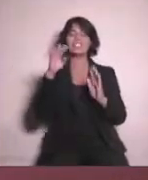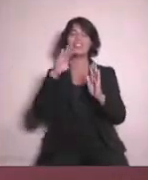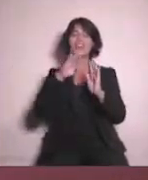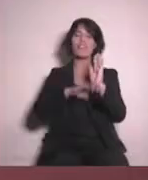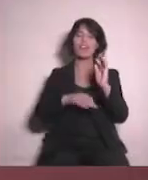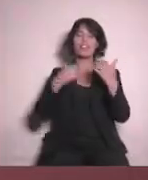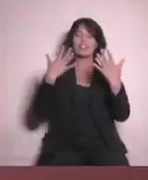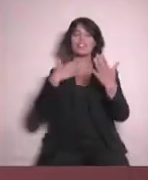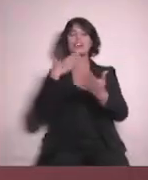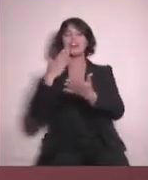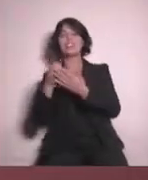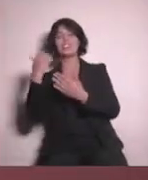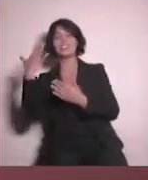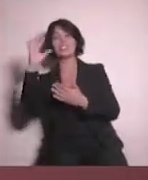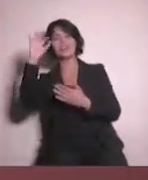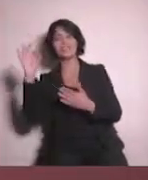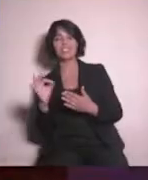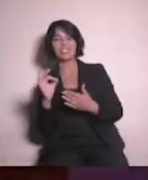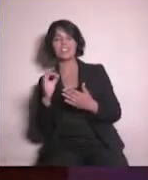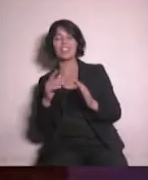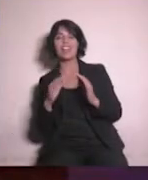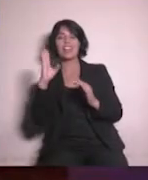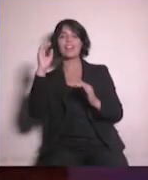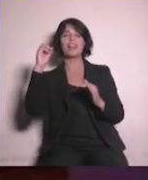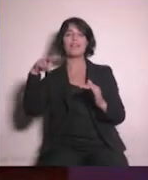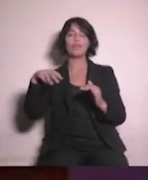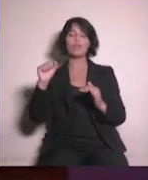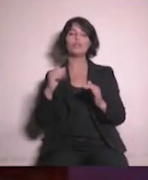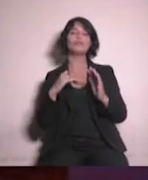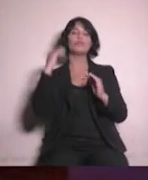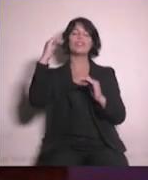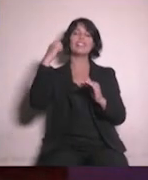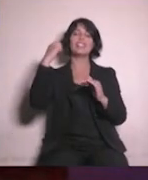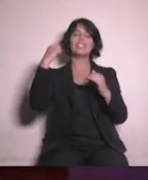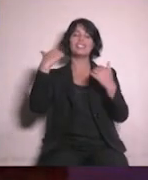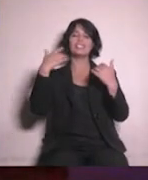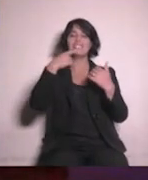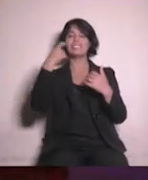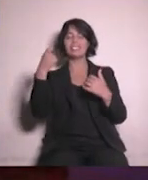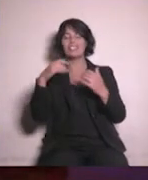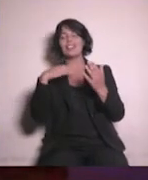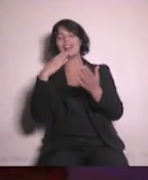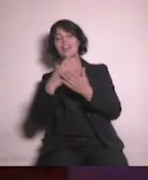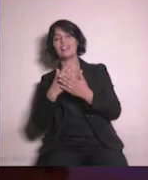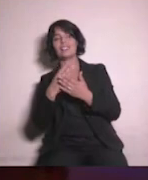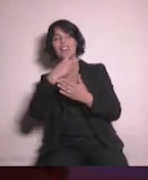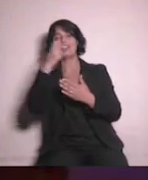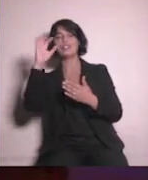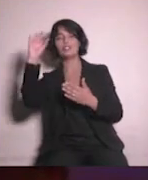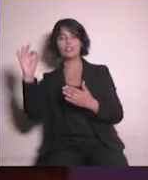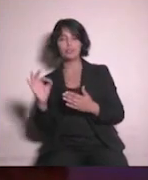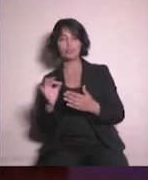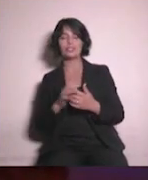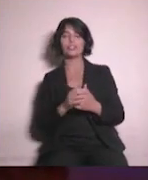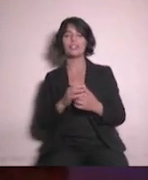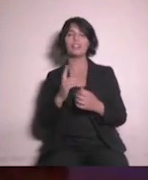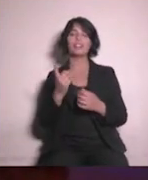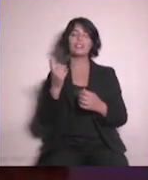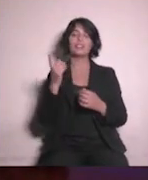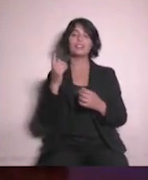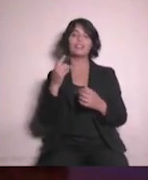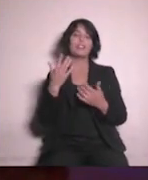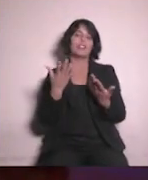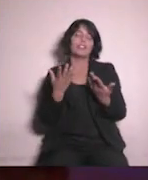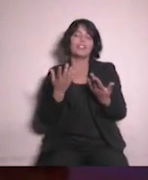al 5, el bono sube del 100 a 200. Y hay una ganancia capital por eso. Por lo tanto, el nuevo que entra